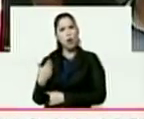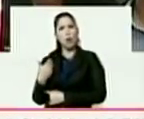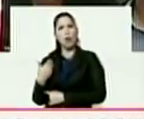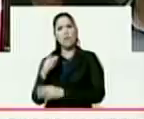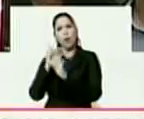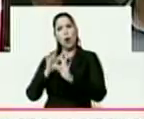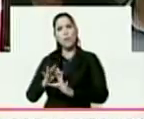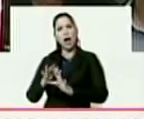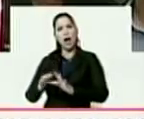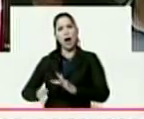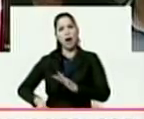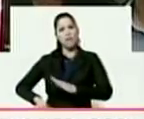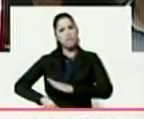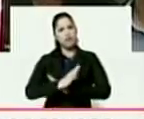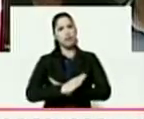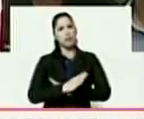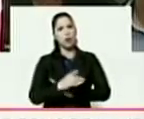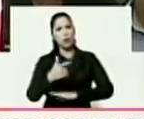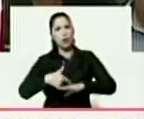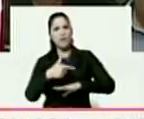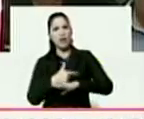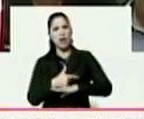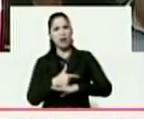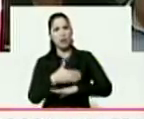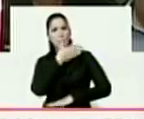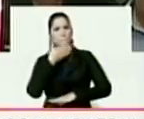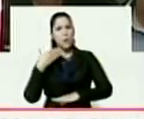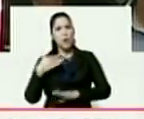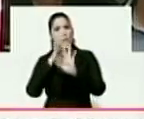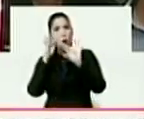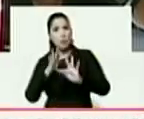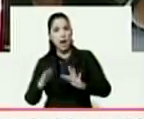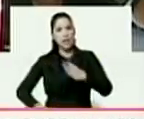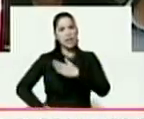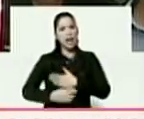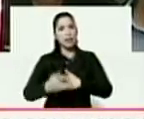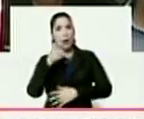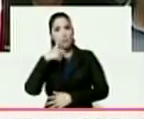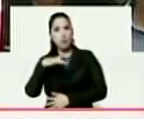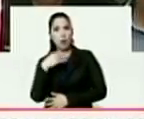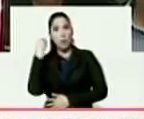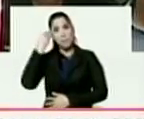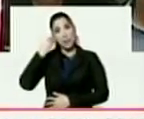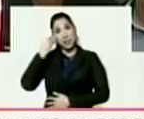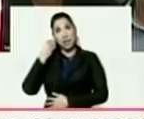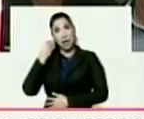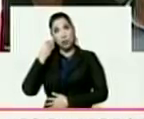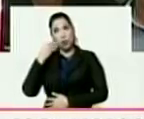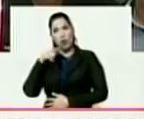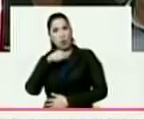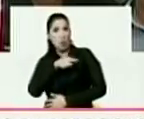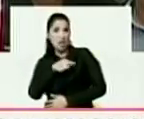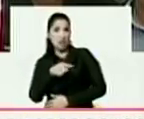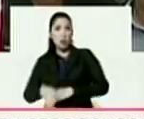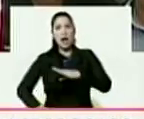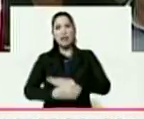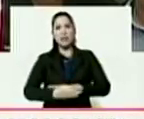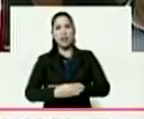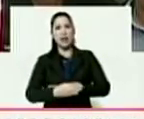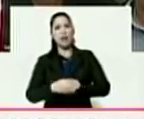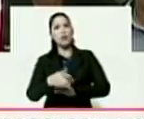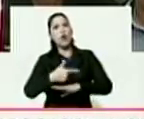gobierno pero la mejor manera de castigar al pueblo pensando que con eso castigan al gobierno es no aprobar el presupuesto